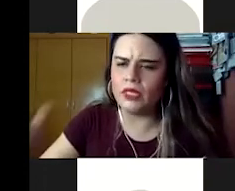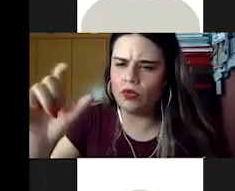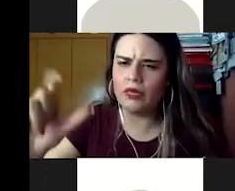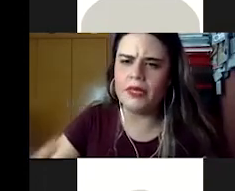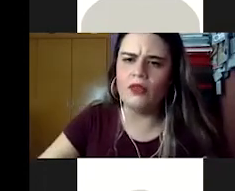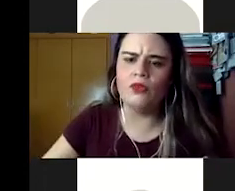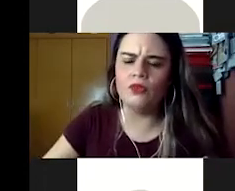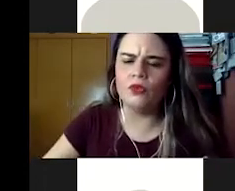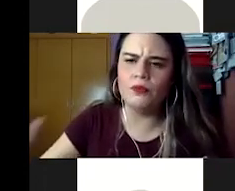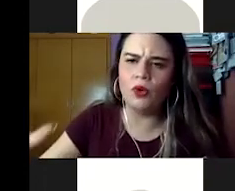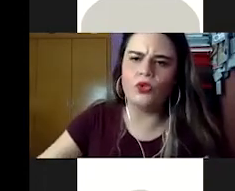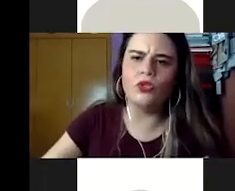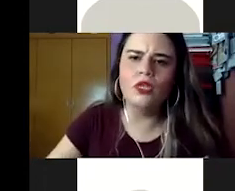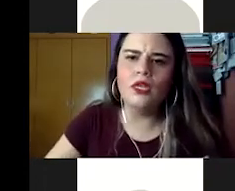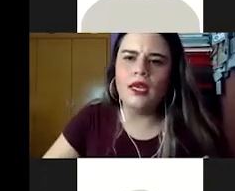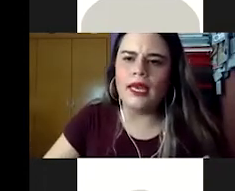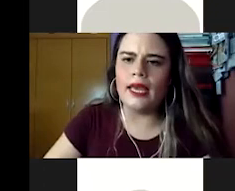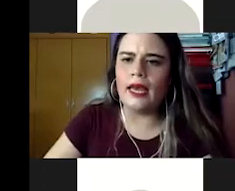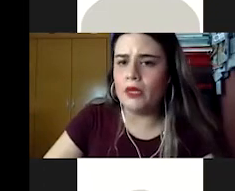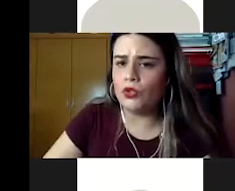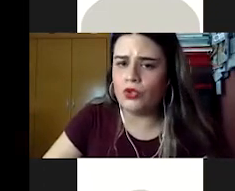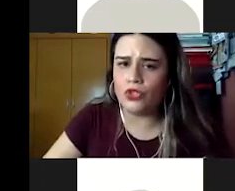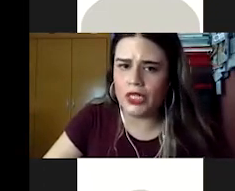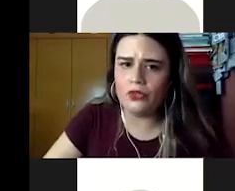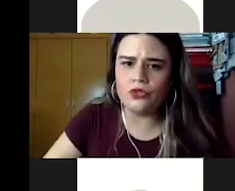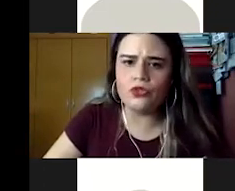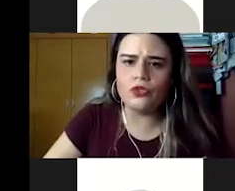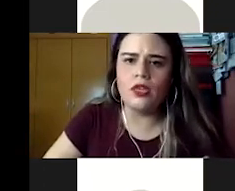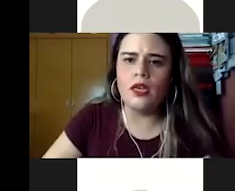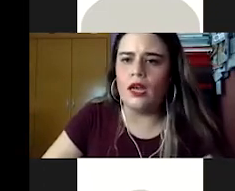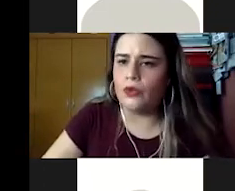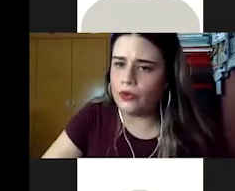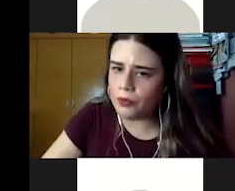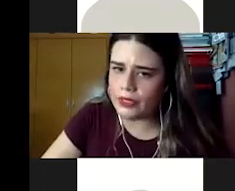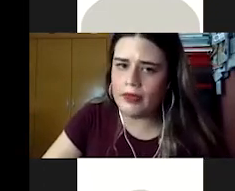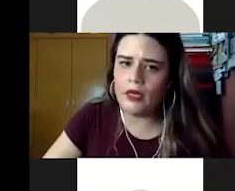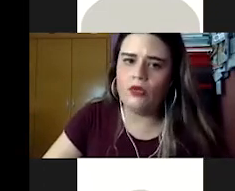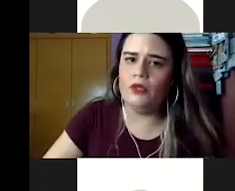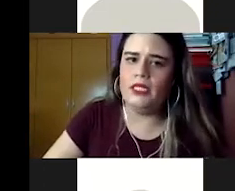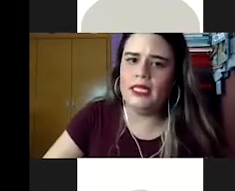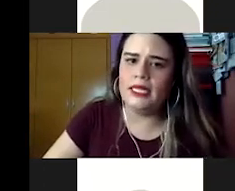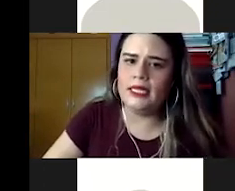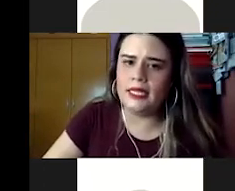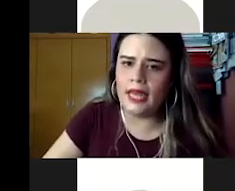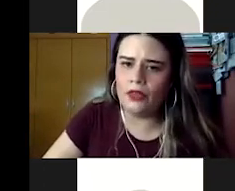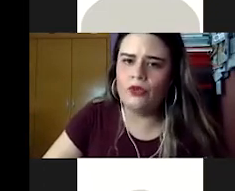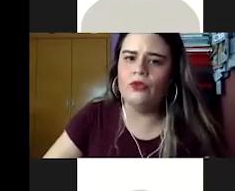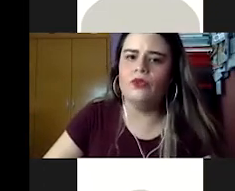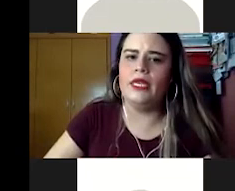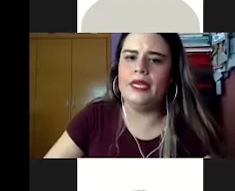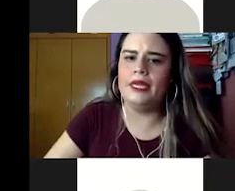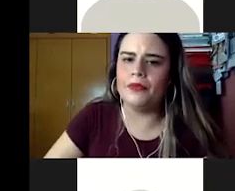aunque esto ha cambiado un poco, a menos de 200. Hay un grupo de trabajo, como les dije, en el